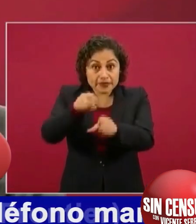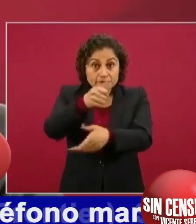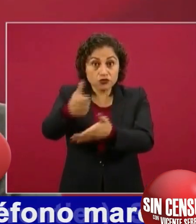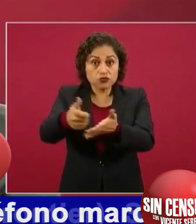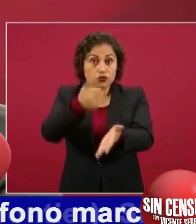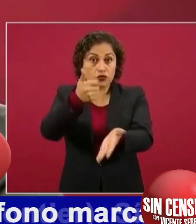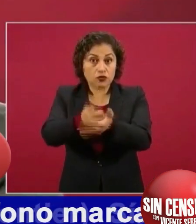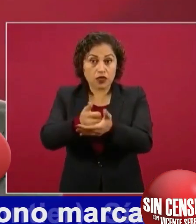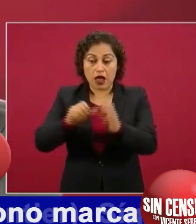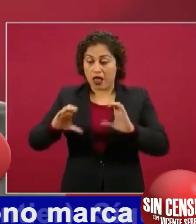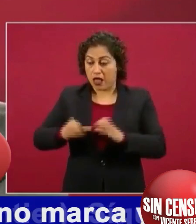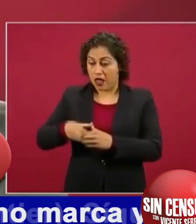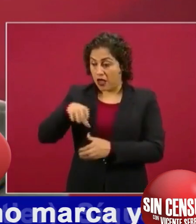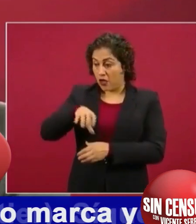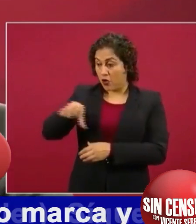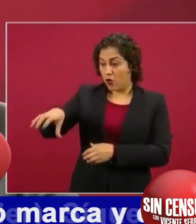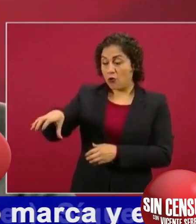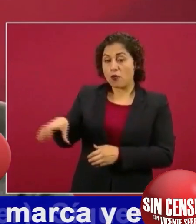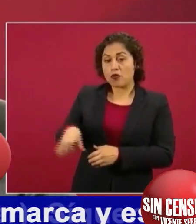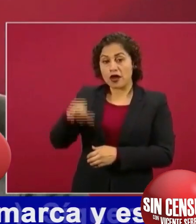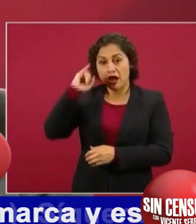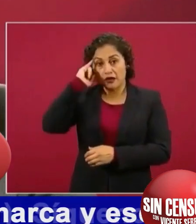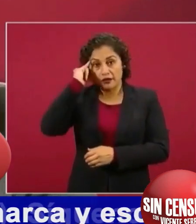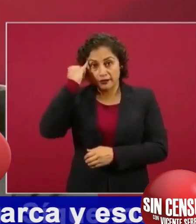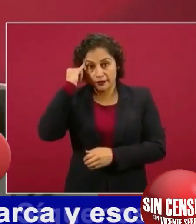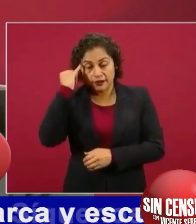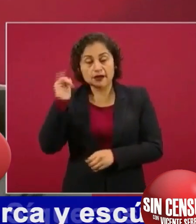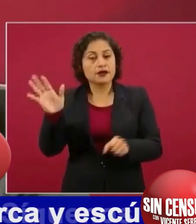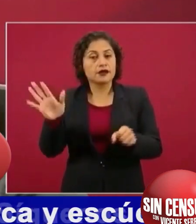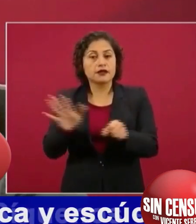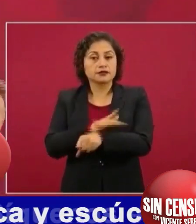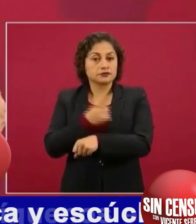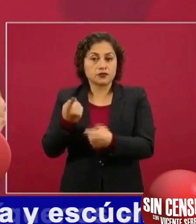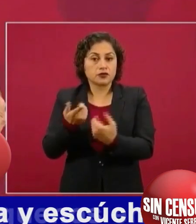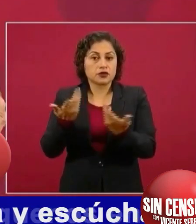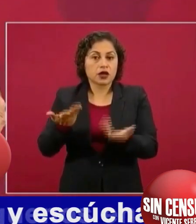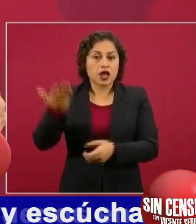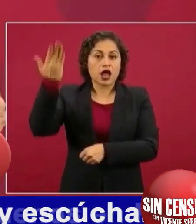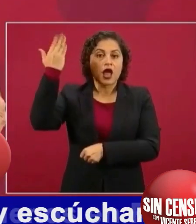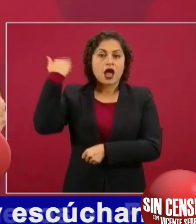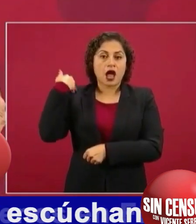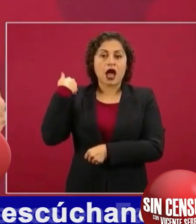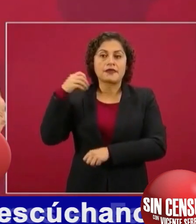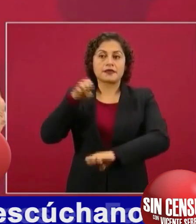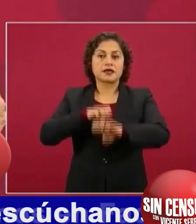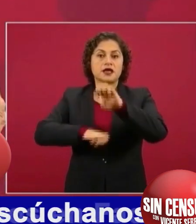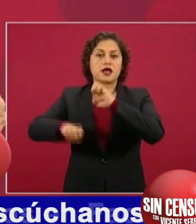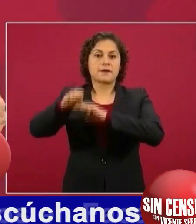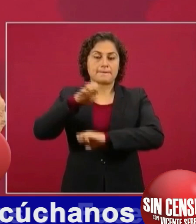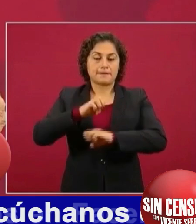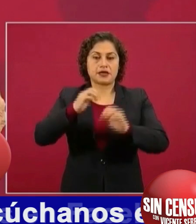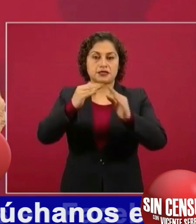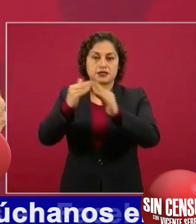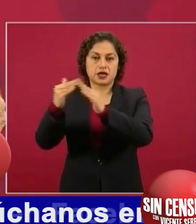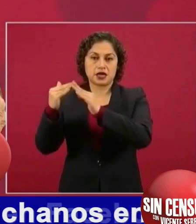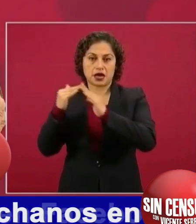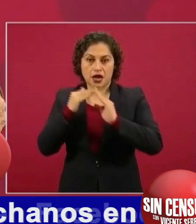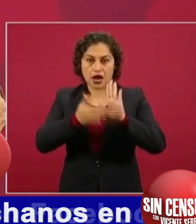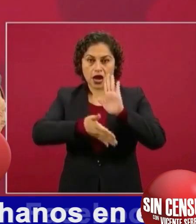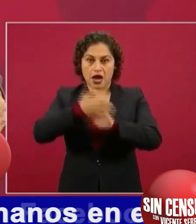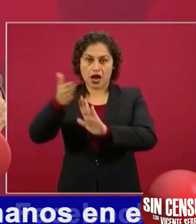porque se les dio permiso de construir a empresas inmobiliarias en